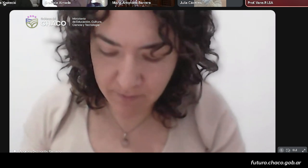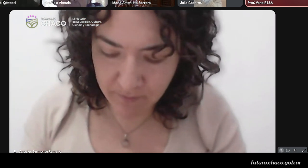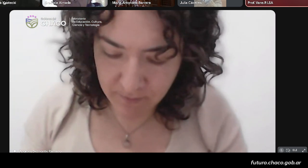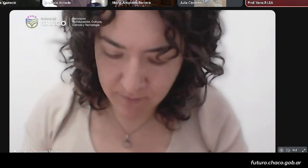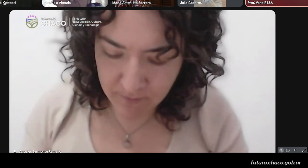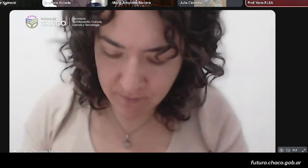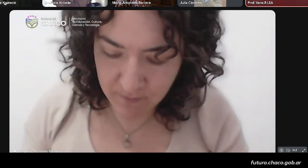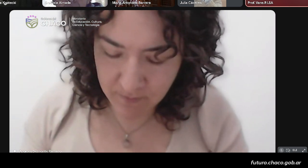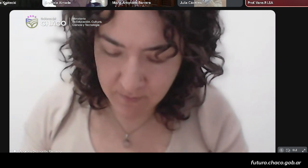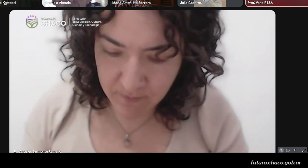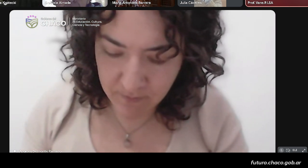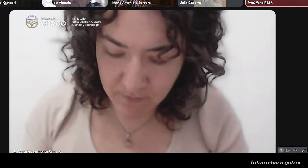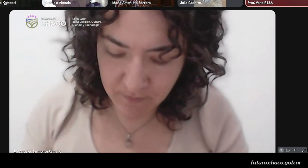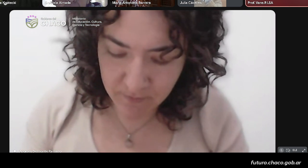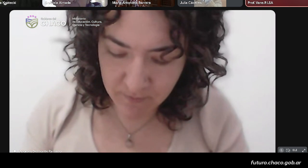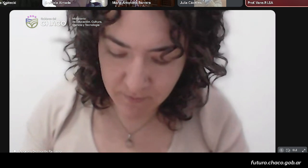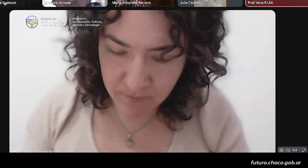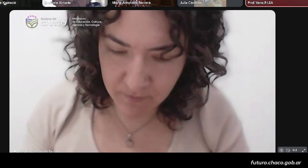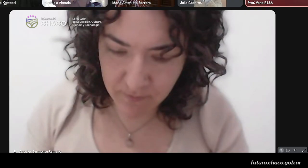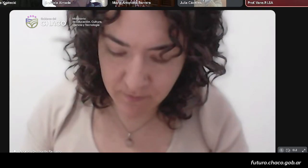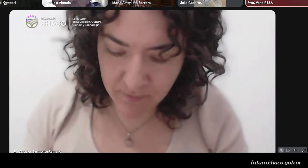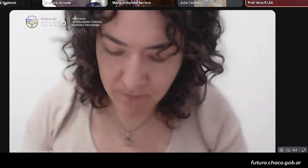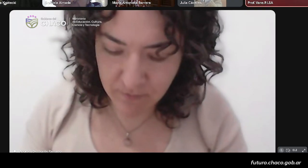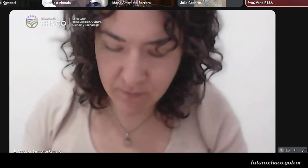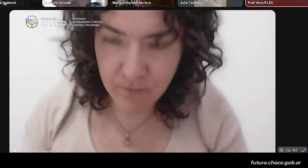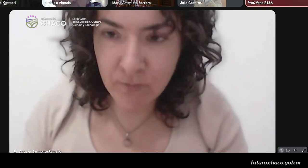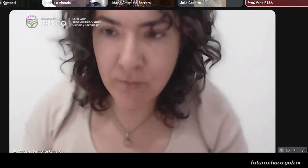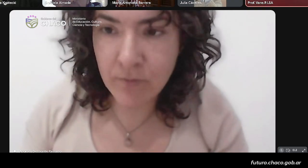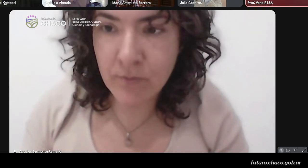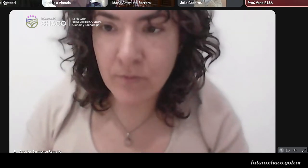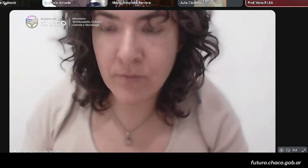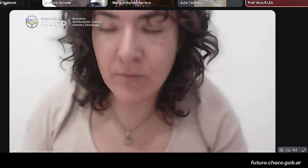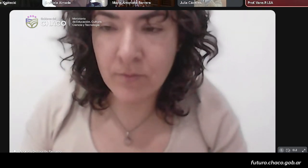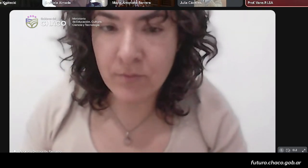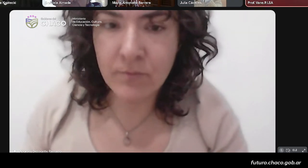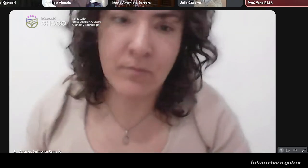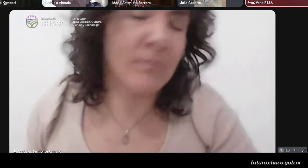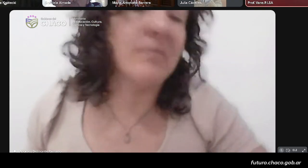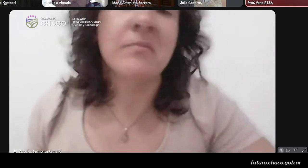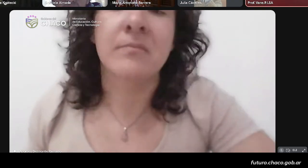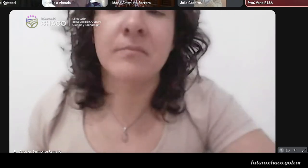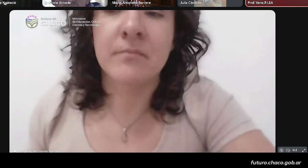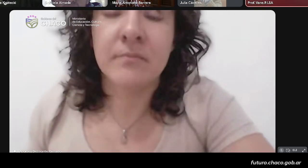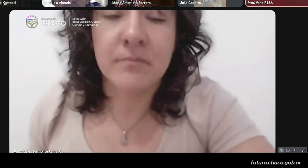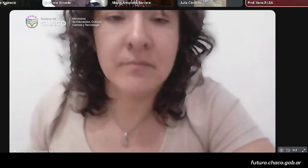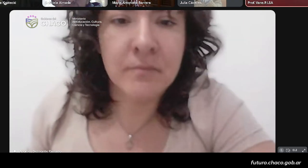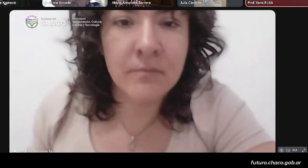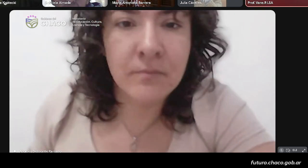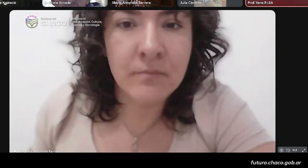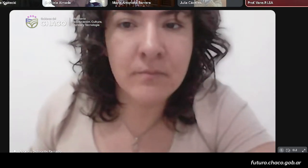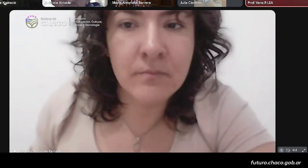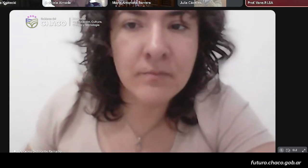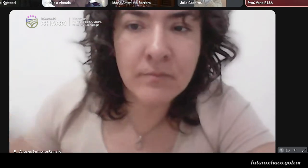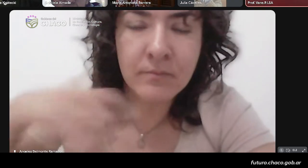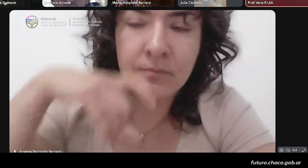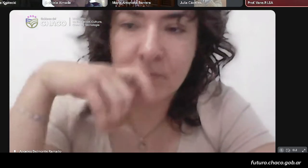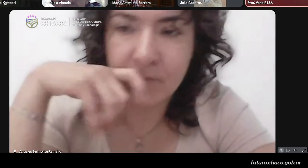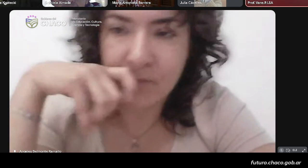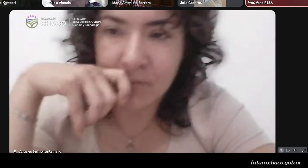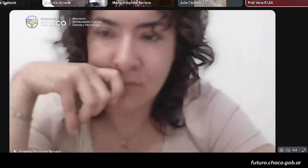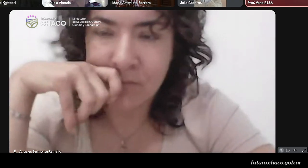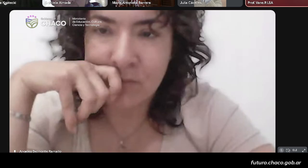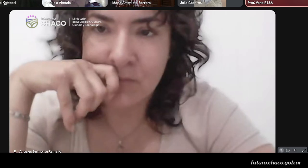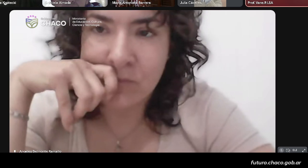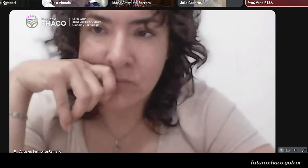en una ficha personal, ellos lo empiecen a adquirir en lengua de señas. Y es lo mismo que yo les digo, le digo